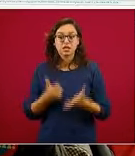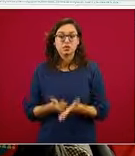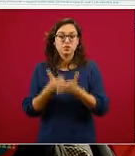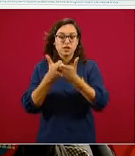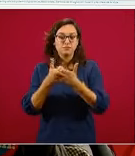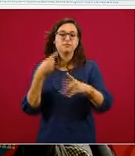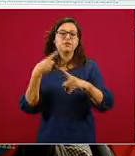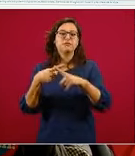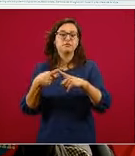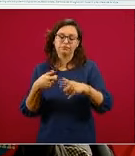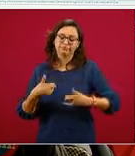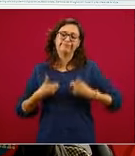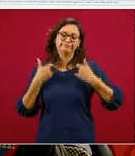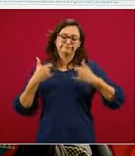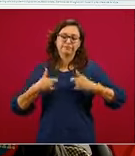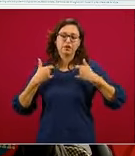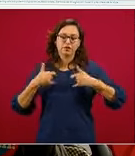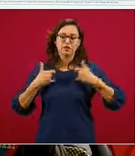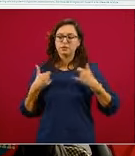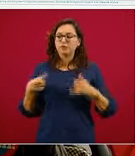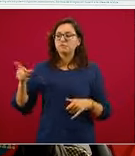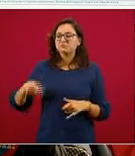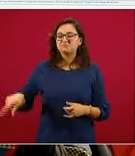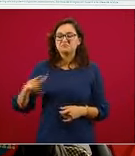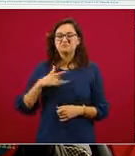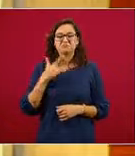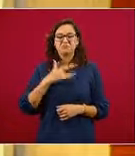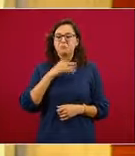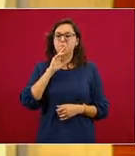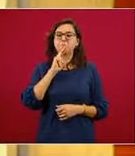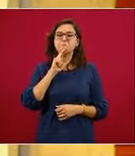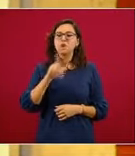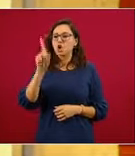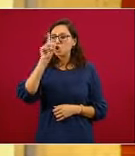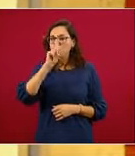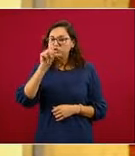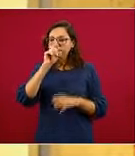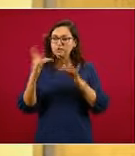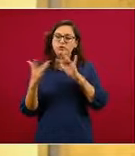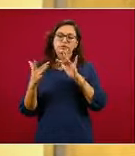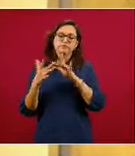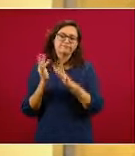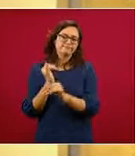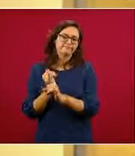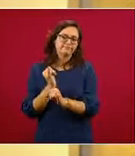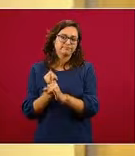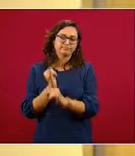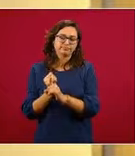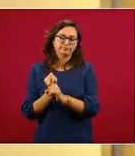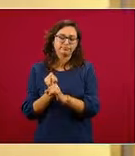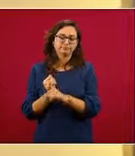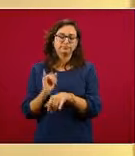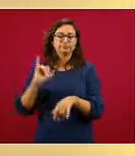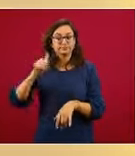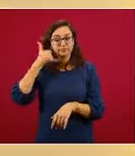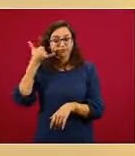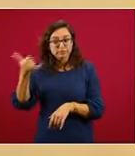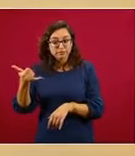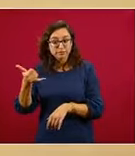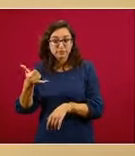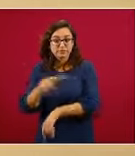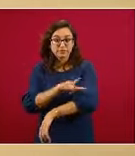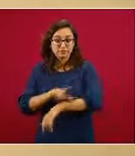jóvenes, y en muchos casos ellos también se sienten cómodos de recibir alguna orientación vía redes sociales. La línea de la vida es